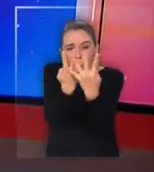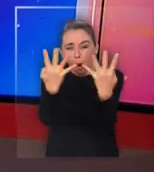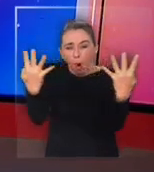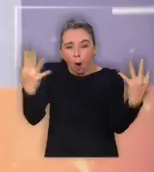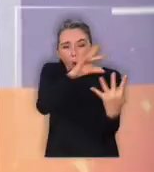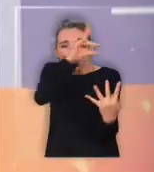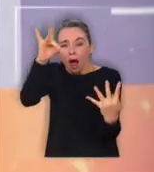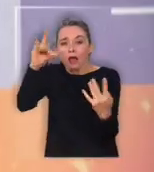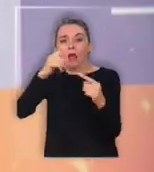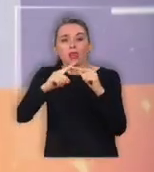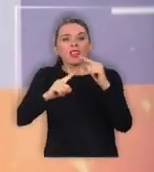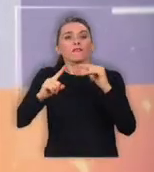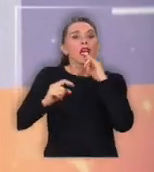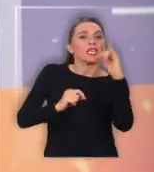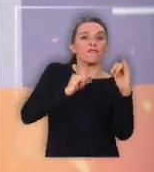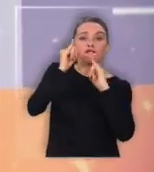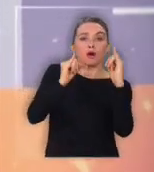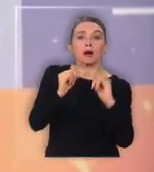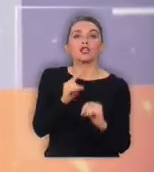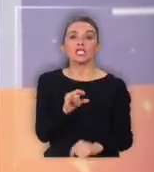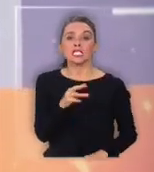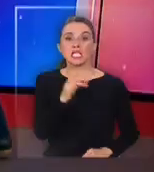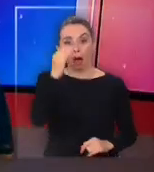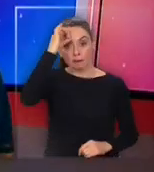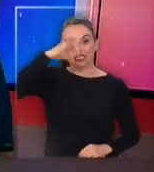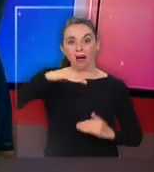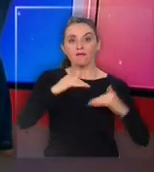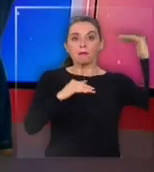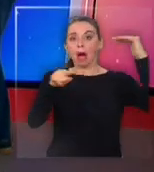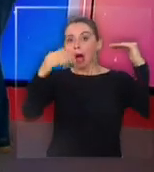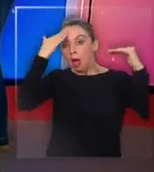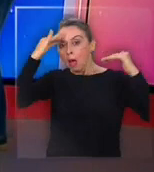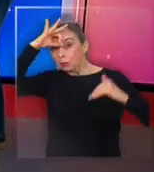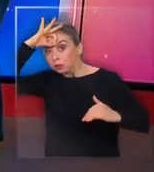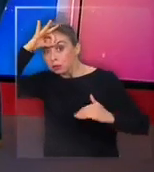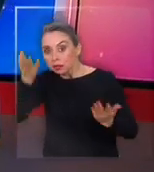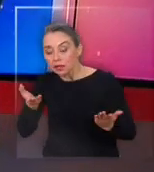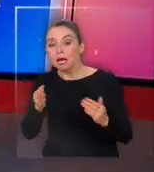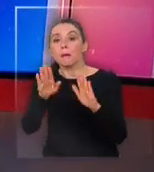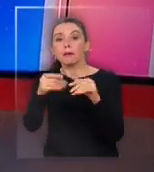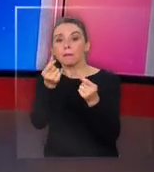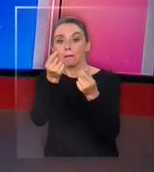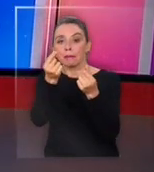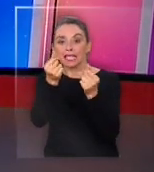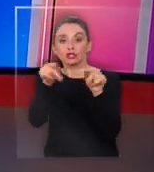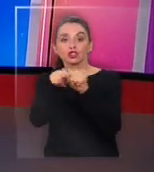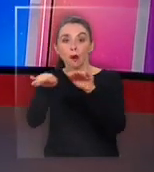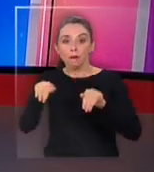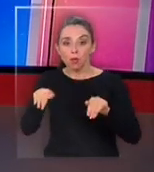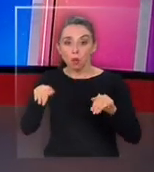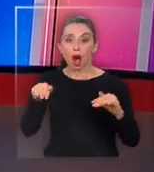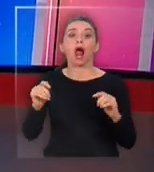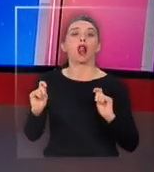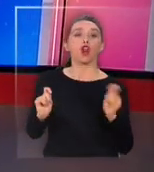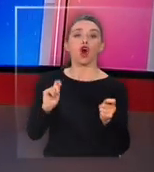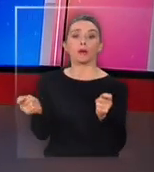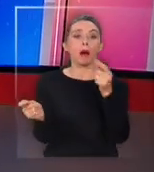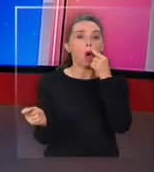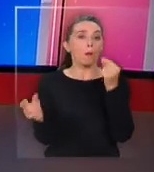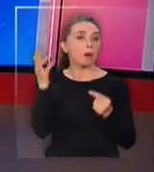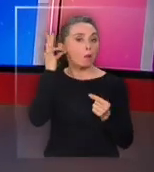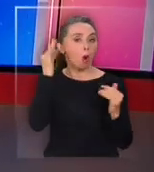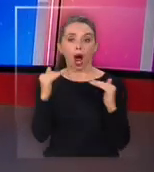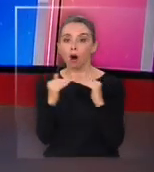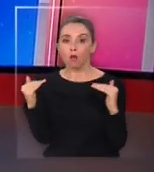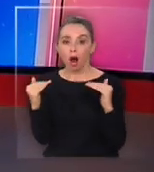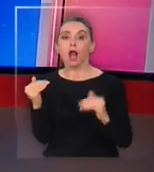hay una asimetría de información. La ISAPRES sabe mucho más que tú. Tercero, se establecen las mismas condiciones de precios para hombres y mujeres. Aquí,